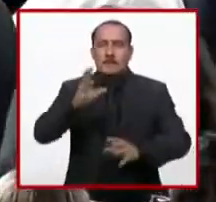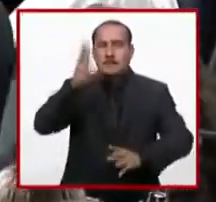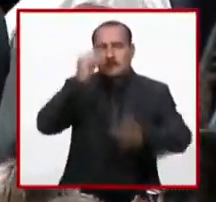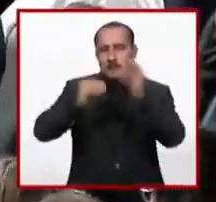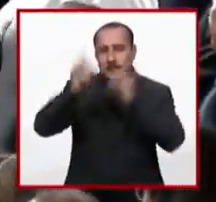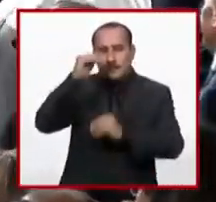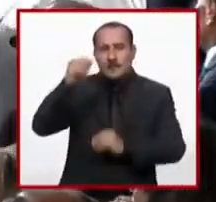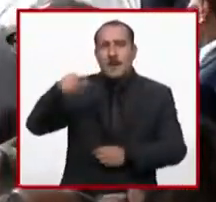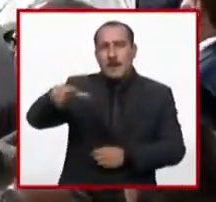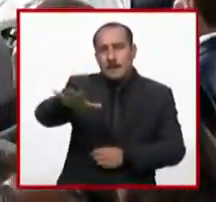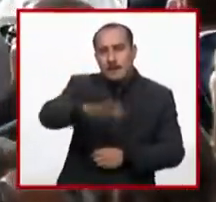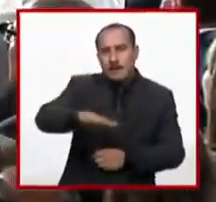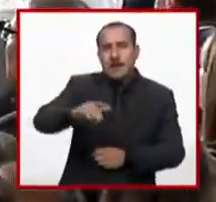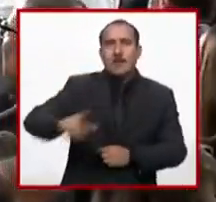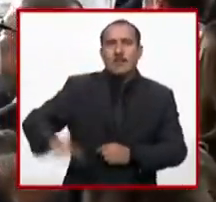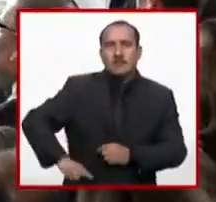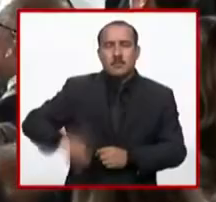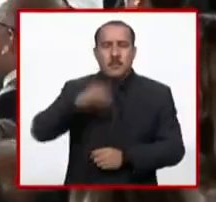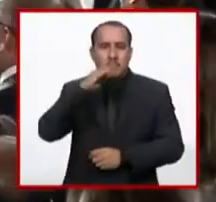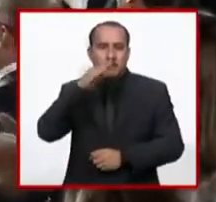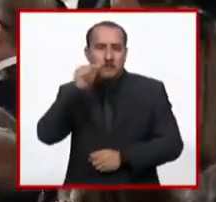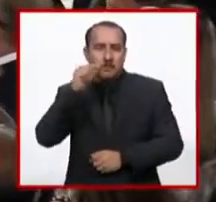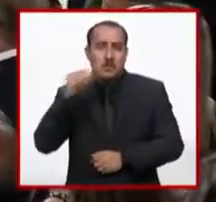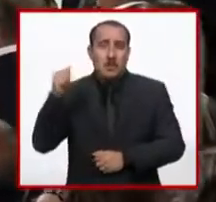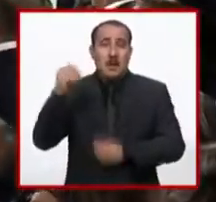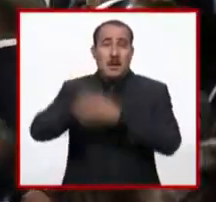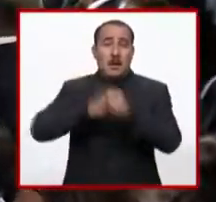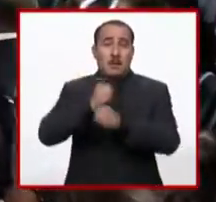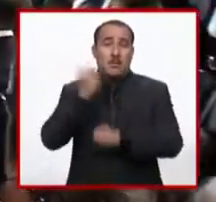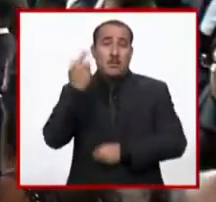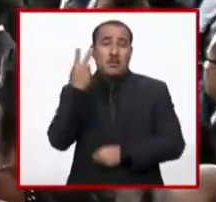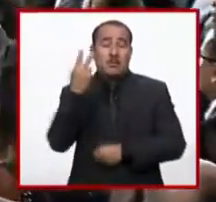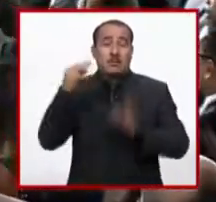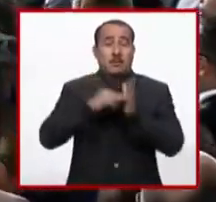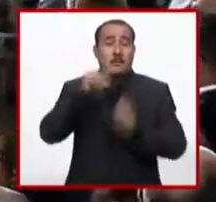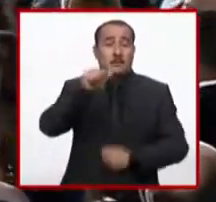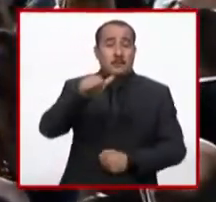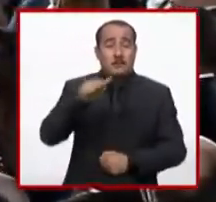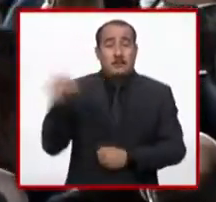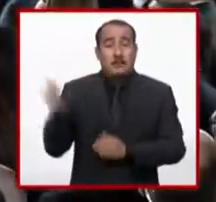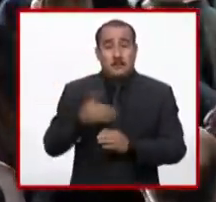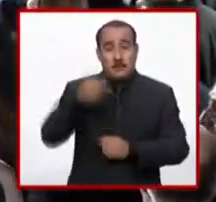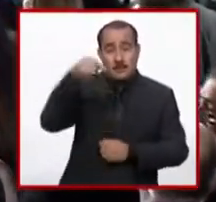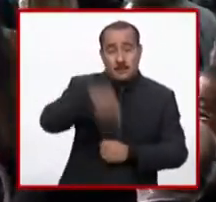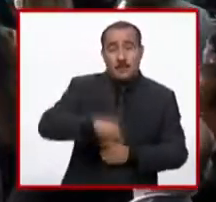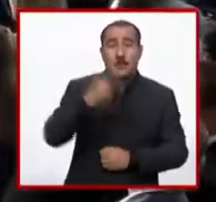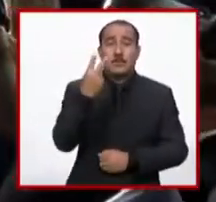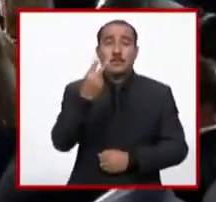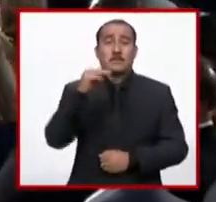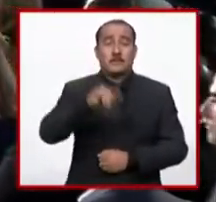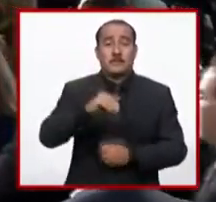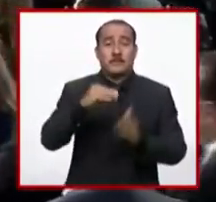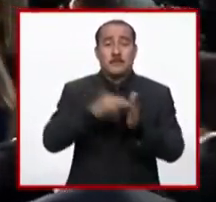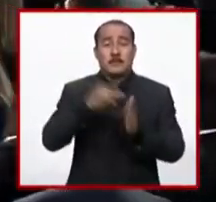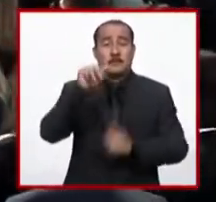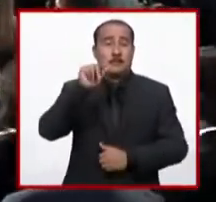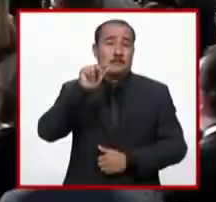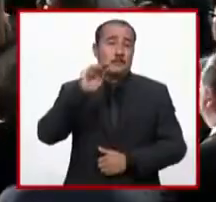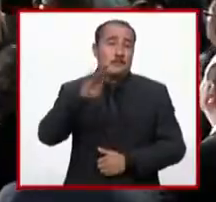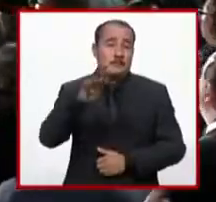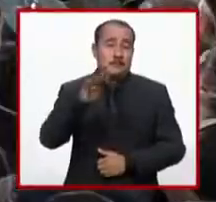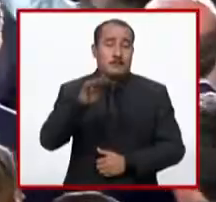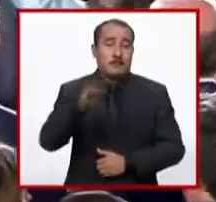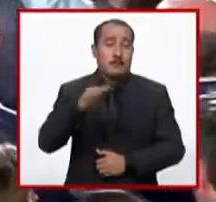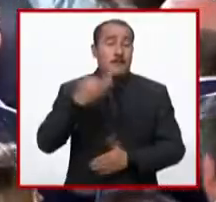los avances y de los logros que se ha hecho desde el 2016 hasta este año 2019. Son 3 años, aún quedan pendientes